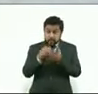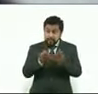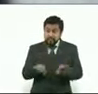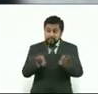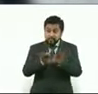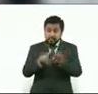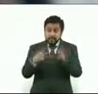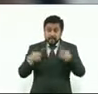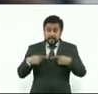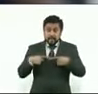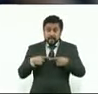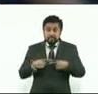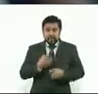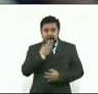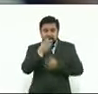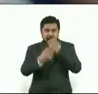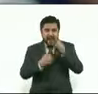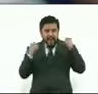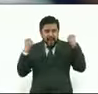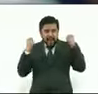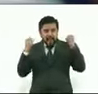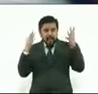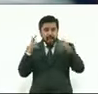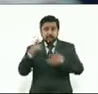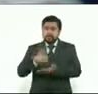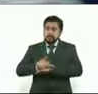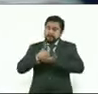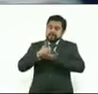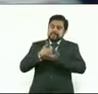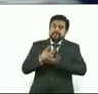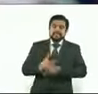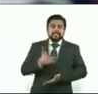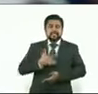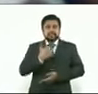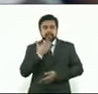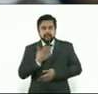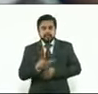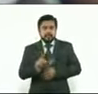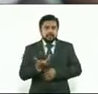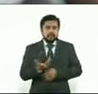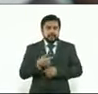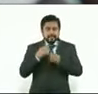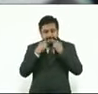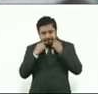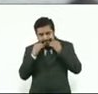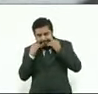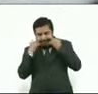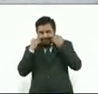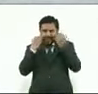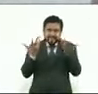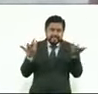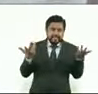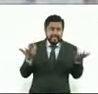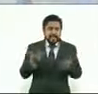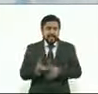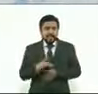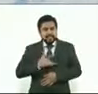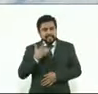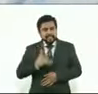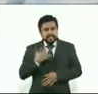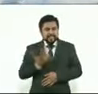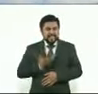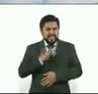impulso y obviamente vas para adelante, ¿no? Y ya con la sonrisa, con el cansancio, pero con la satisfacción de haber cruzado la meta y la